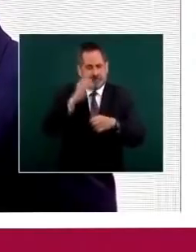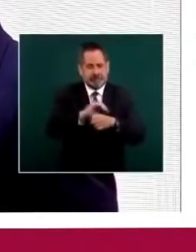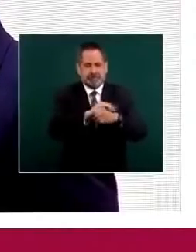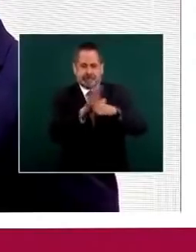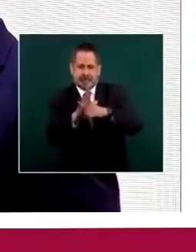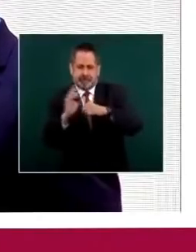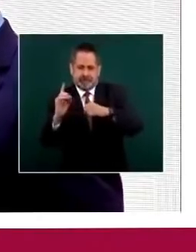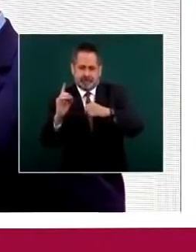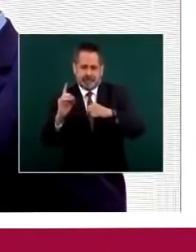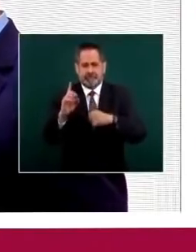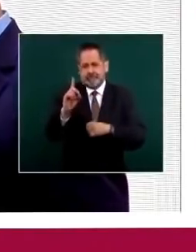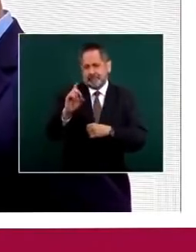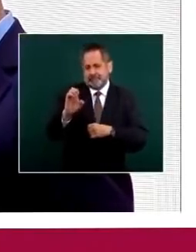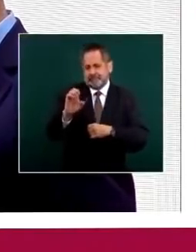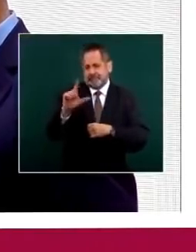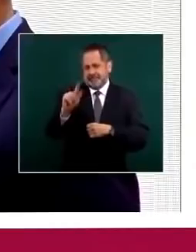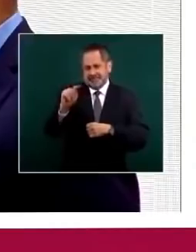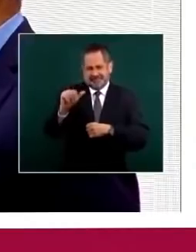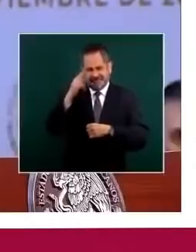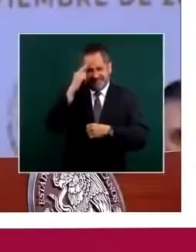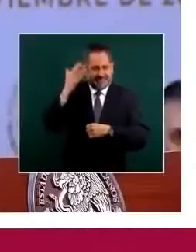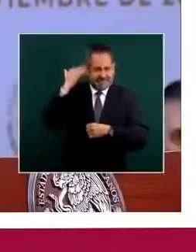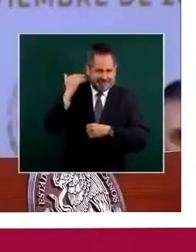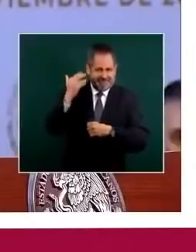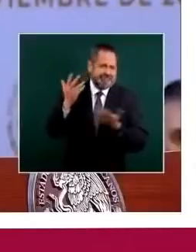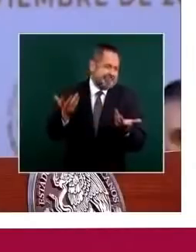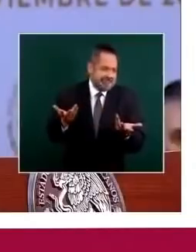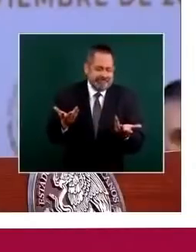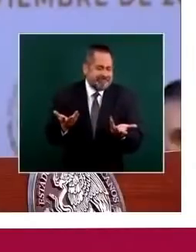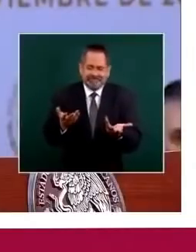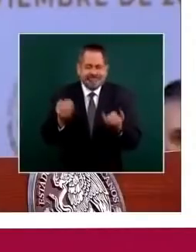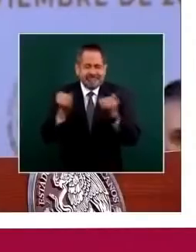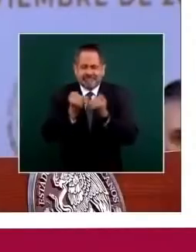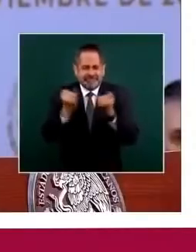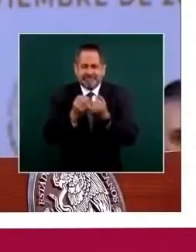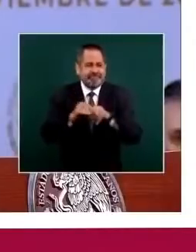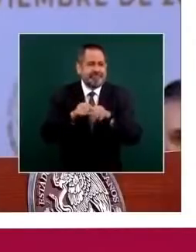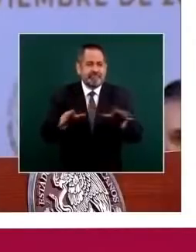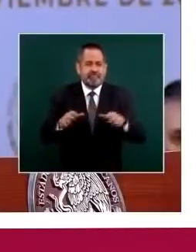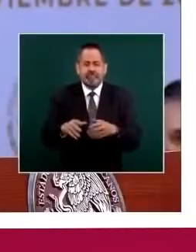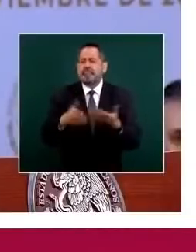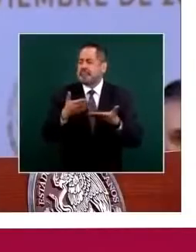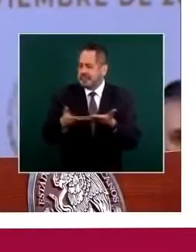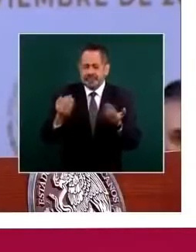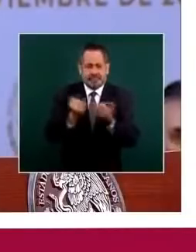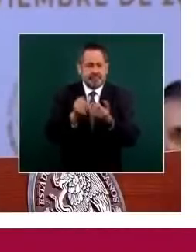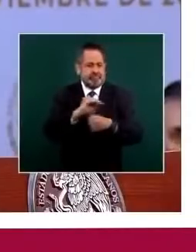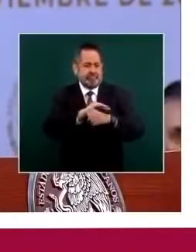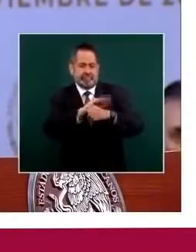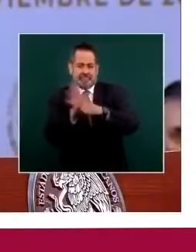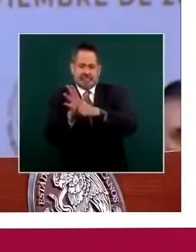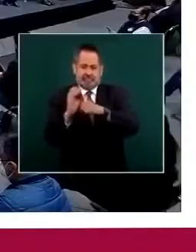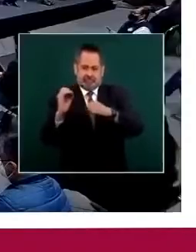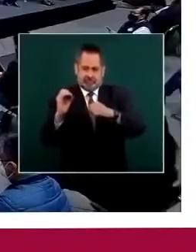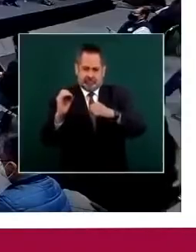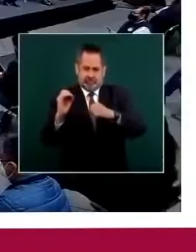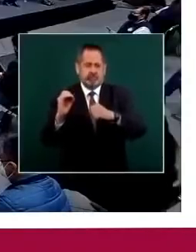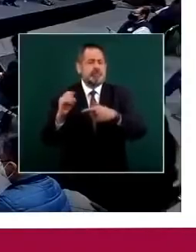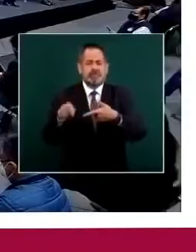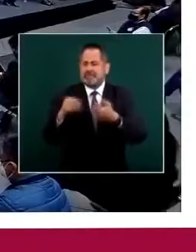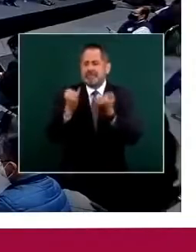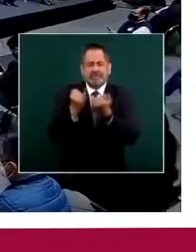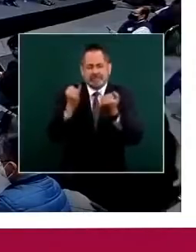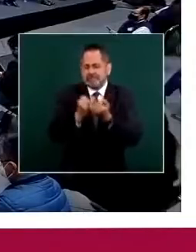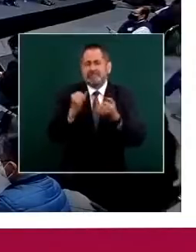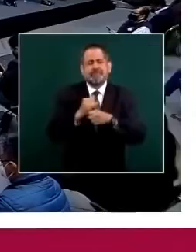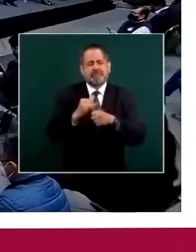variante omicron no ha demostrado ser más virulenta transmisible o que provoque enfermedad más grave en